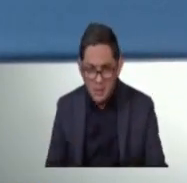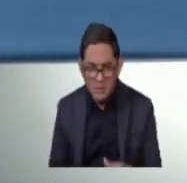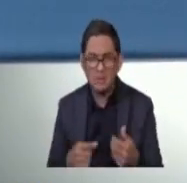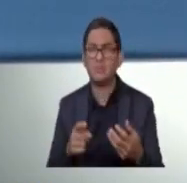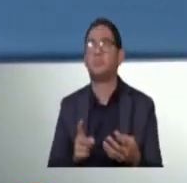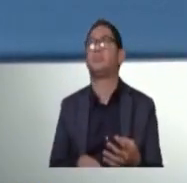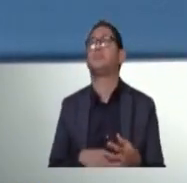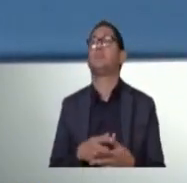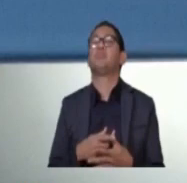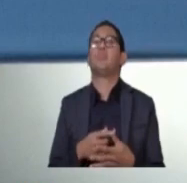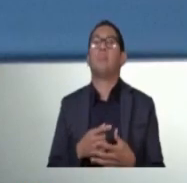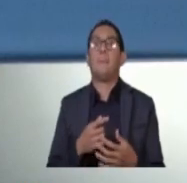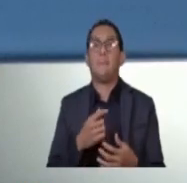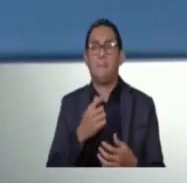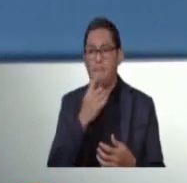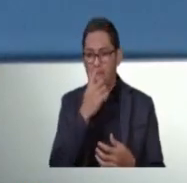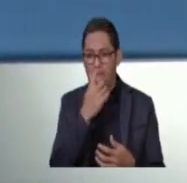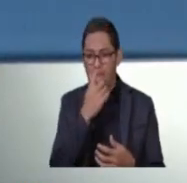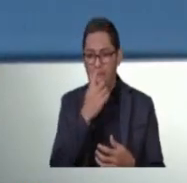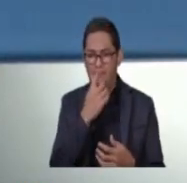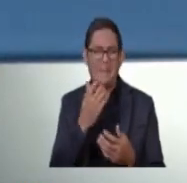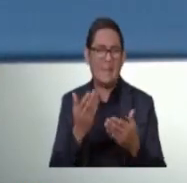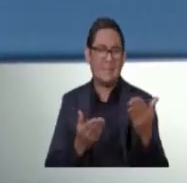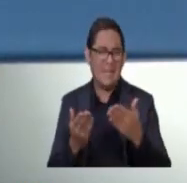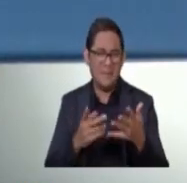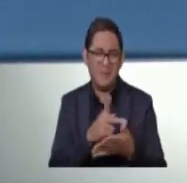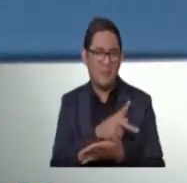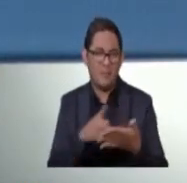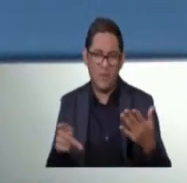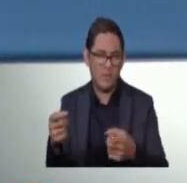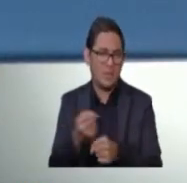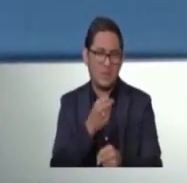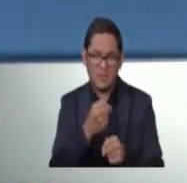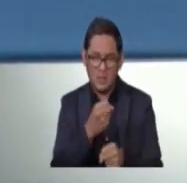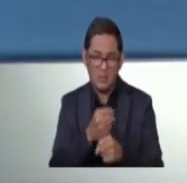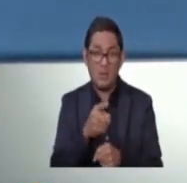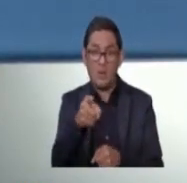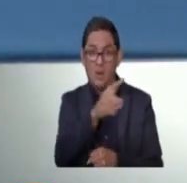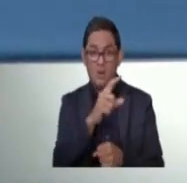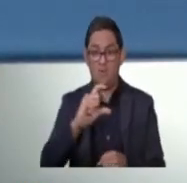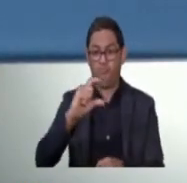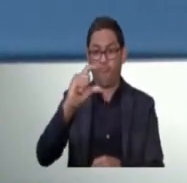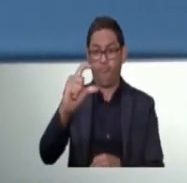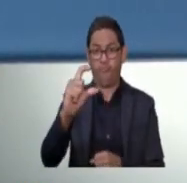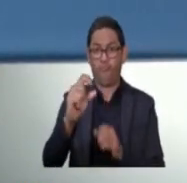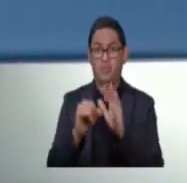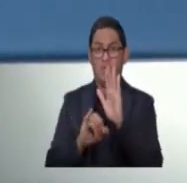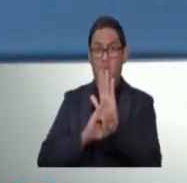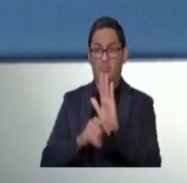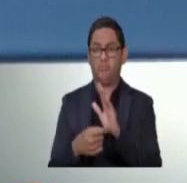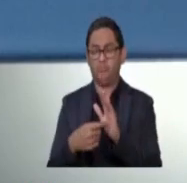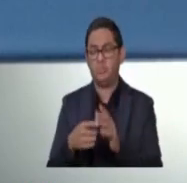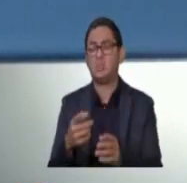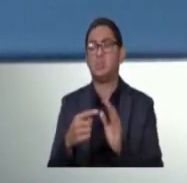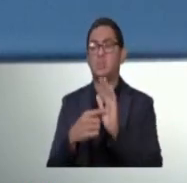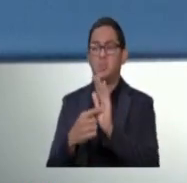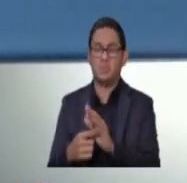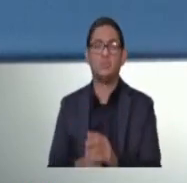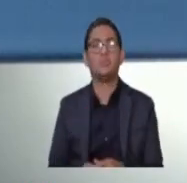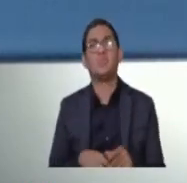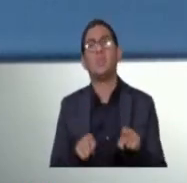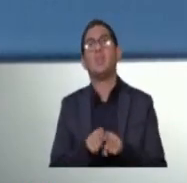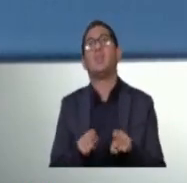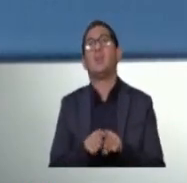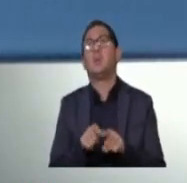de servicios profesionales con idoneidad y servicios